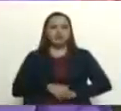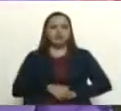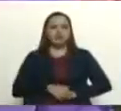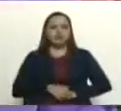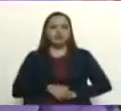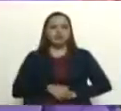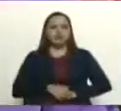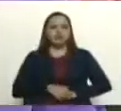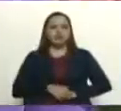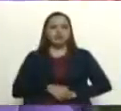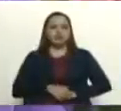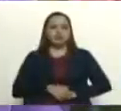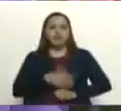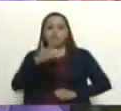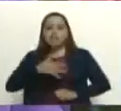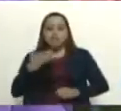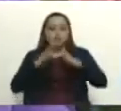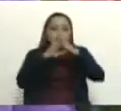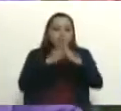que sentimos todos,